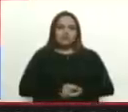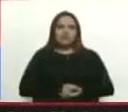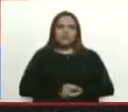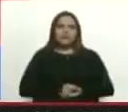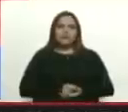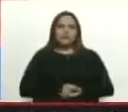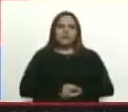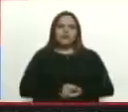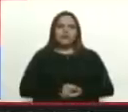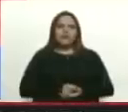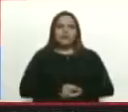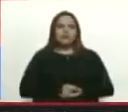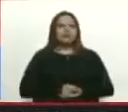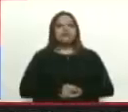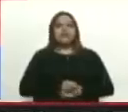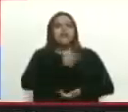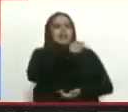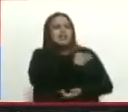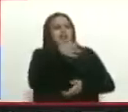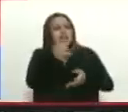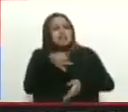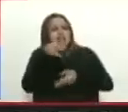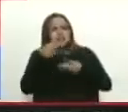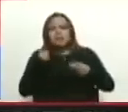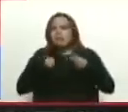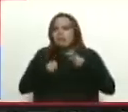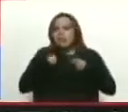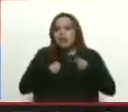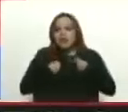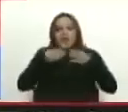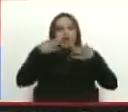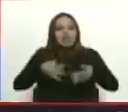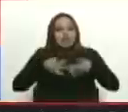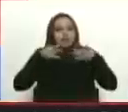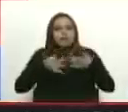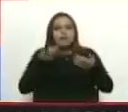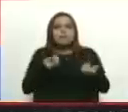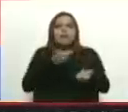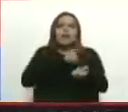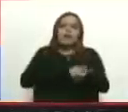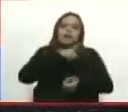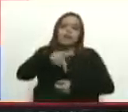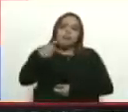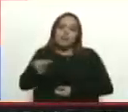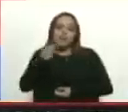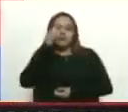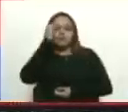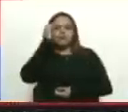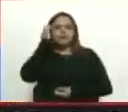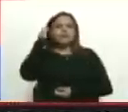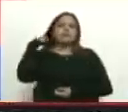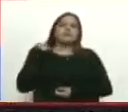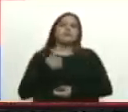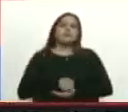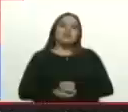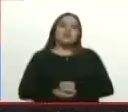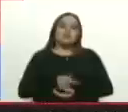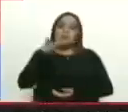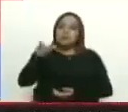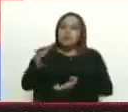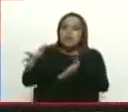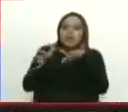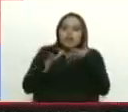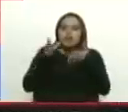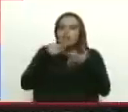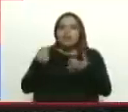De manera que ese temor lo va a tener este señor, pero el temor va a ser peor después, cuando ni el que gane va a estar conforme.